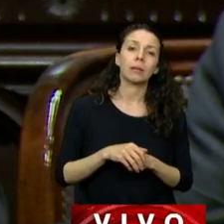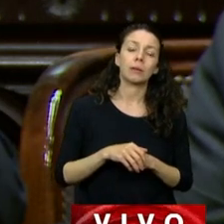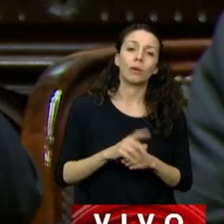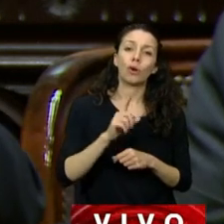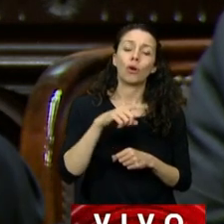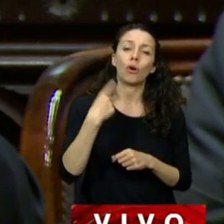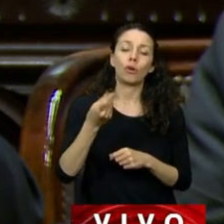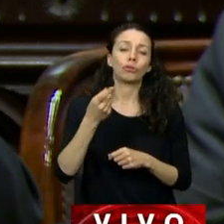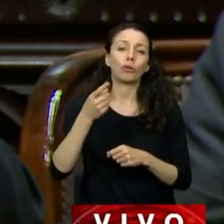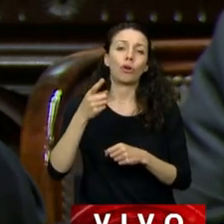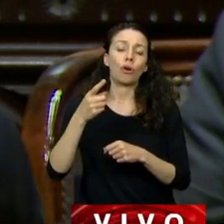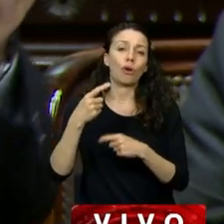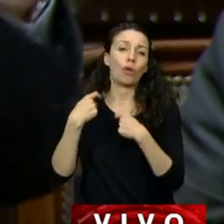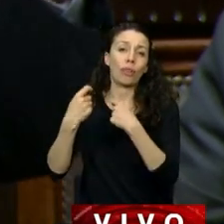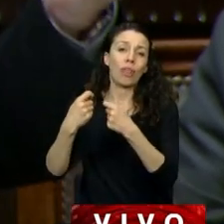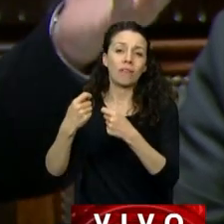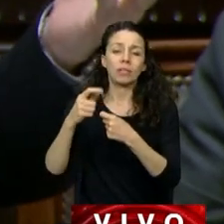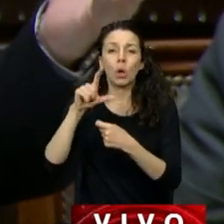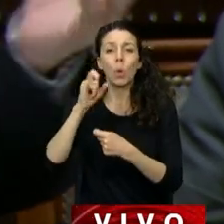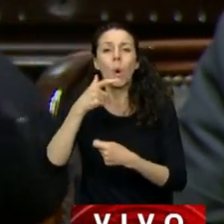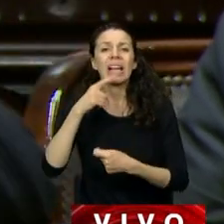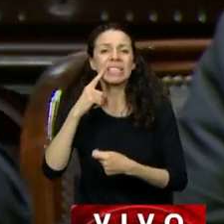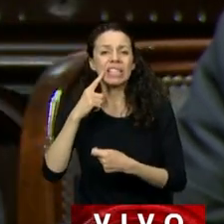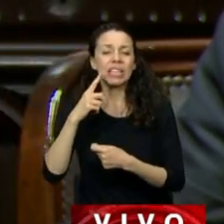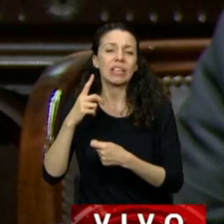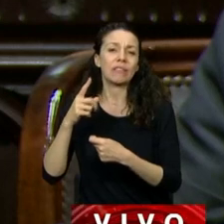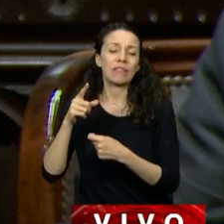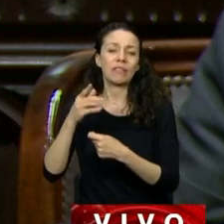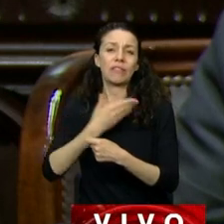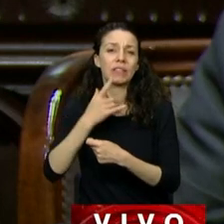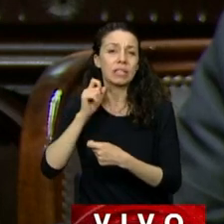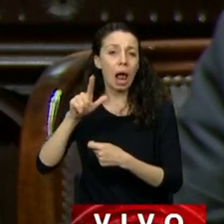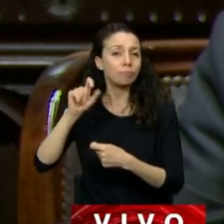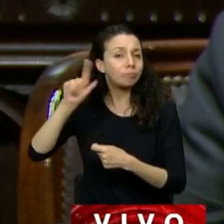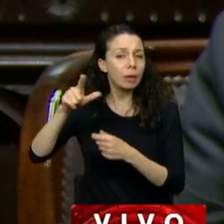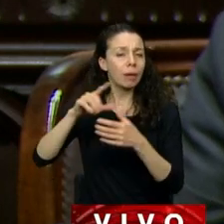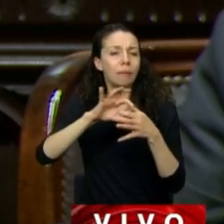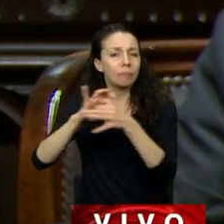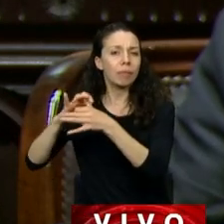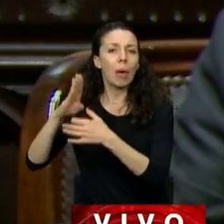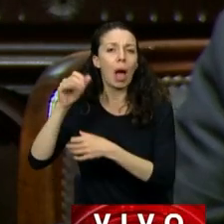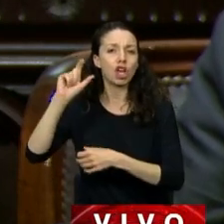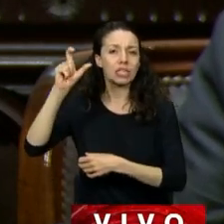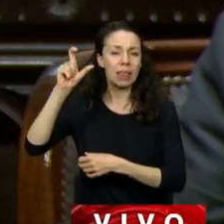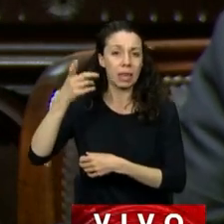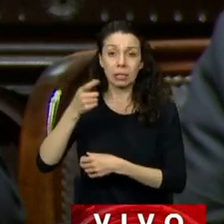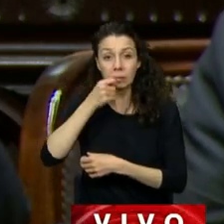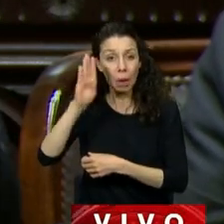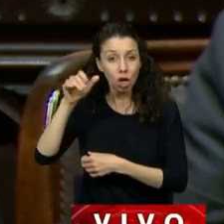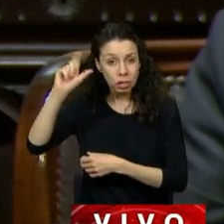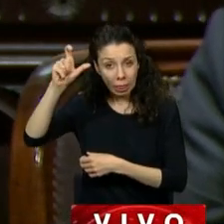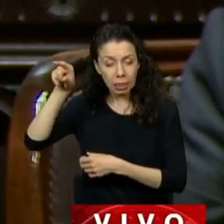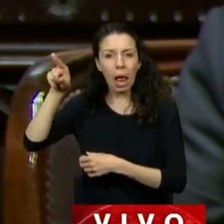porque no lo tratamos en el presupuesto, que tiene otra normativa, que es la normativa de Banco Central. Pero en realidad Banco Central, si se endeuda, es